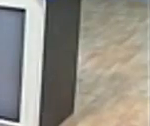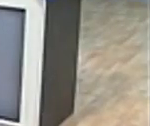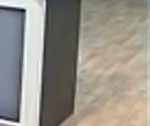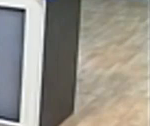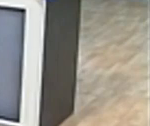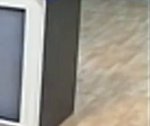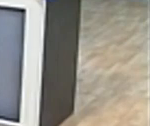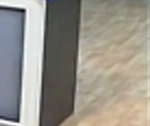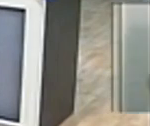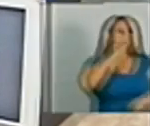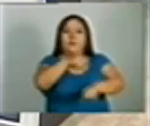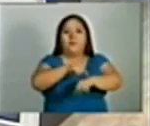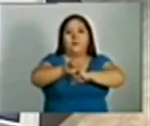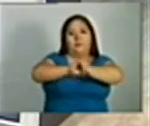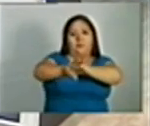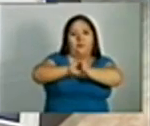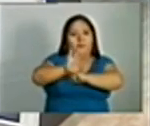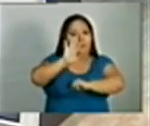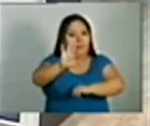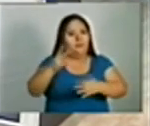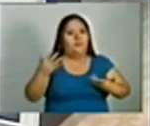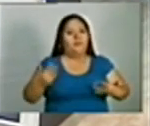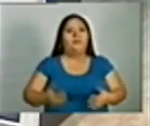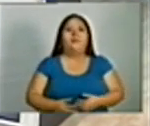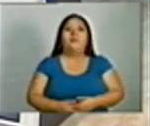esa información nos vamos a una pausa.